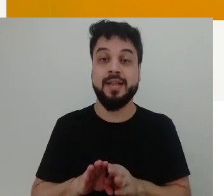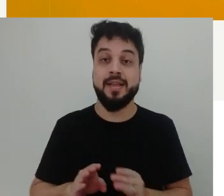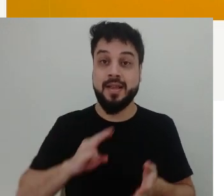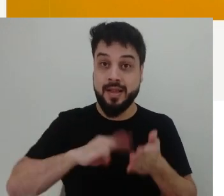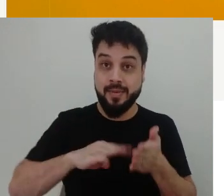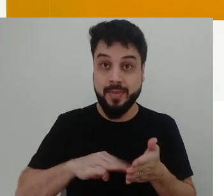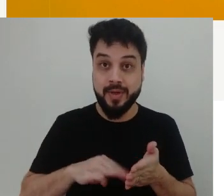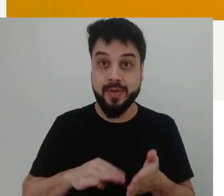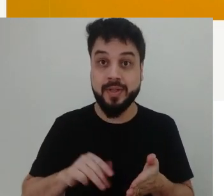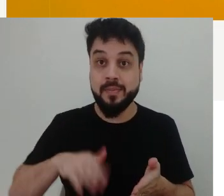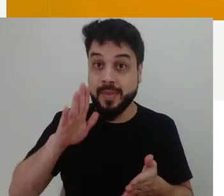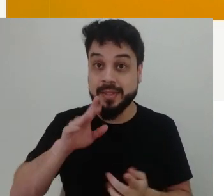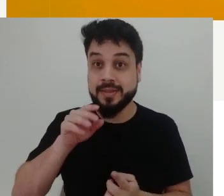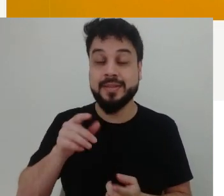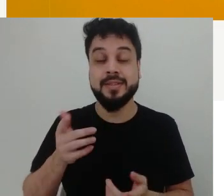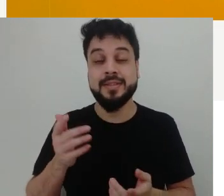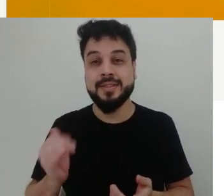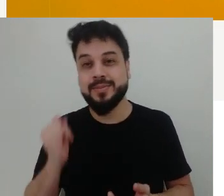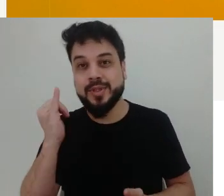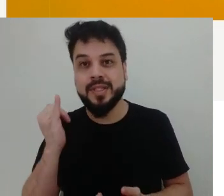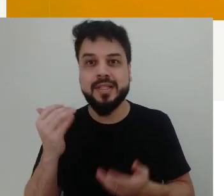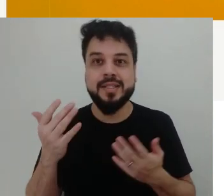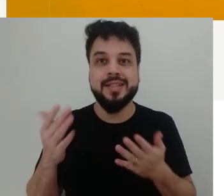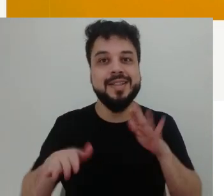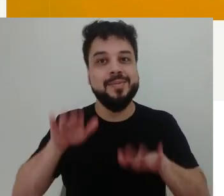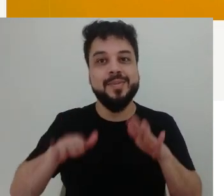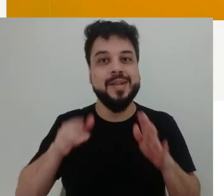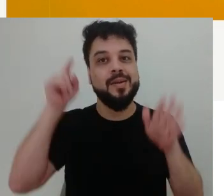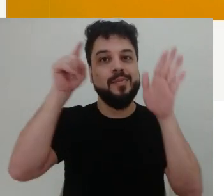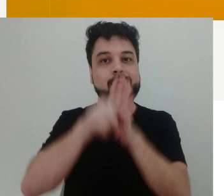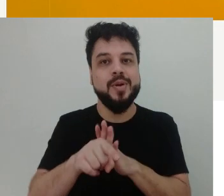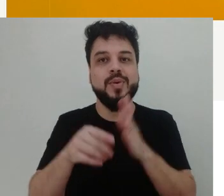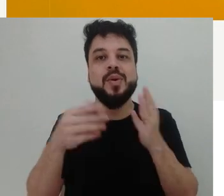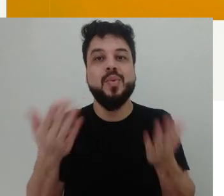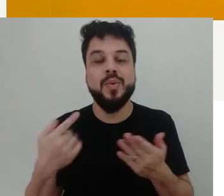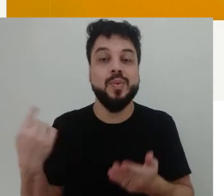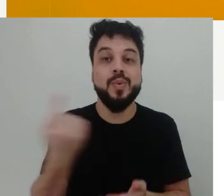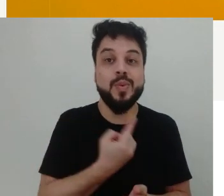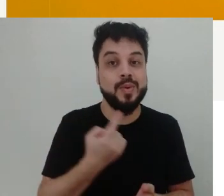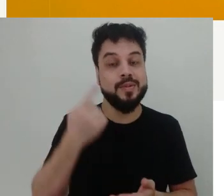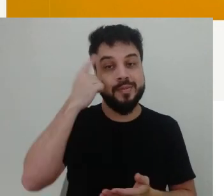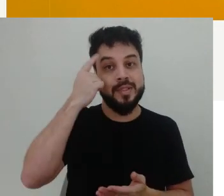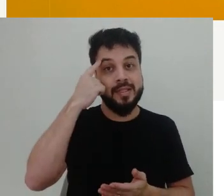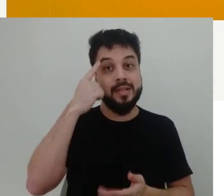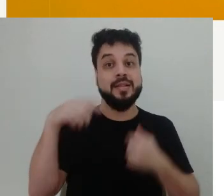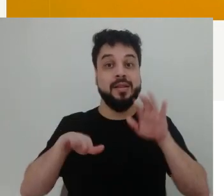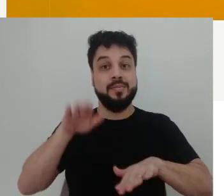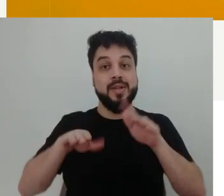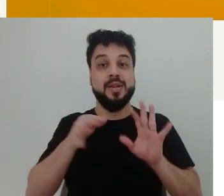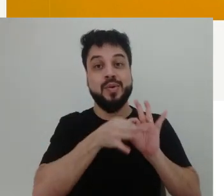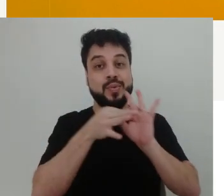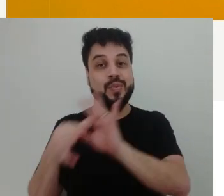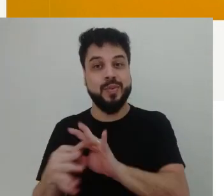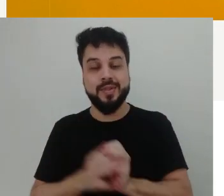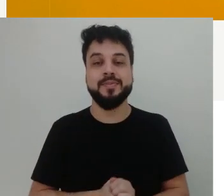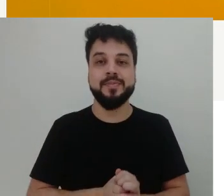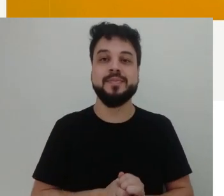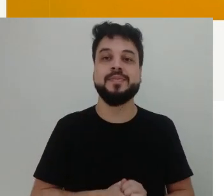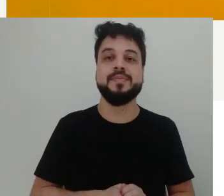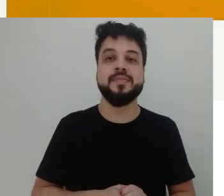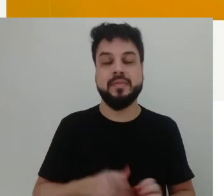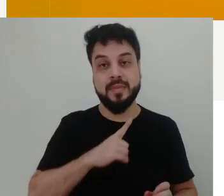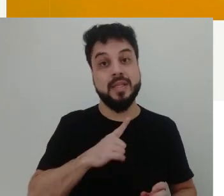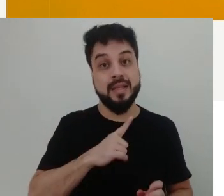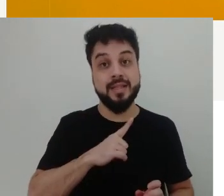De caminos que obviamente responden a las pasiones y a las preguntas que nos estamos haciendo.